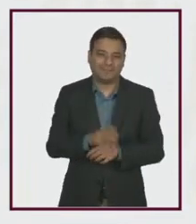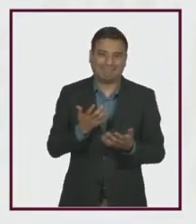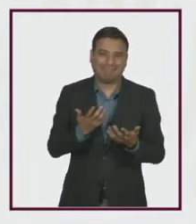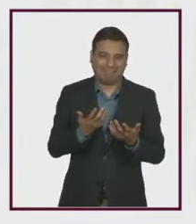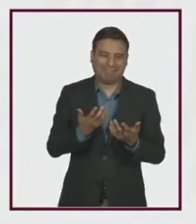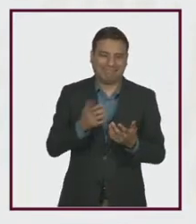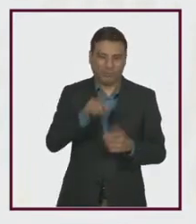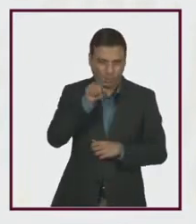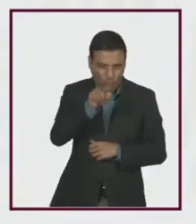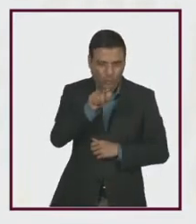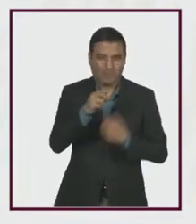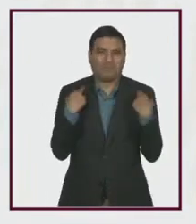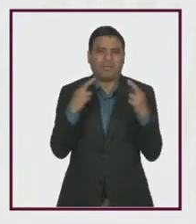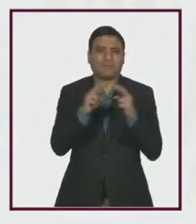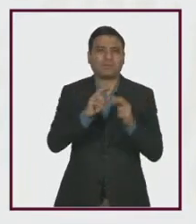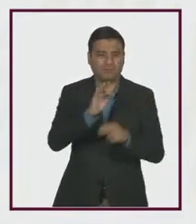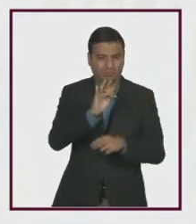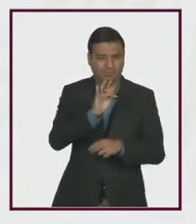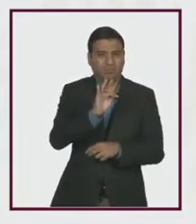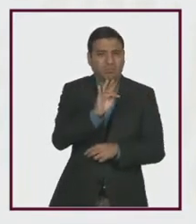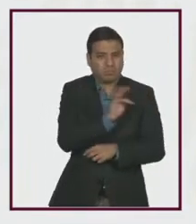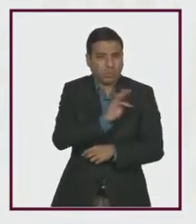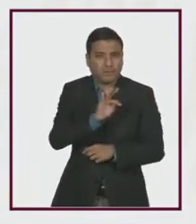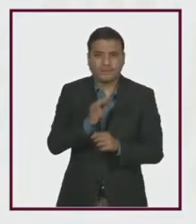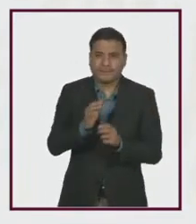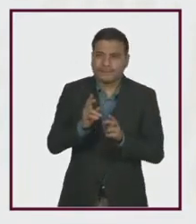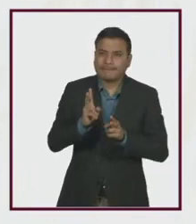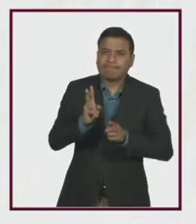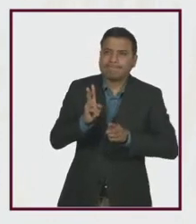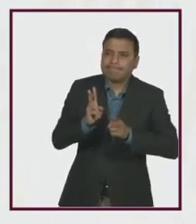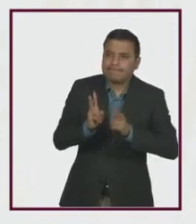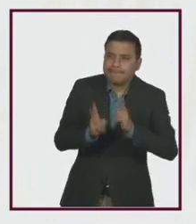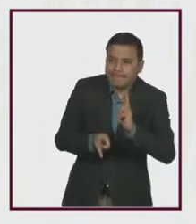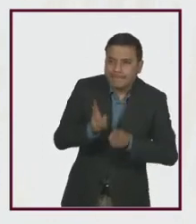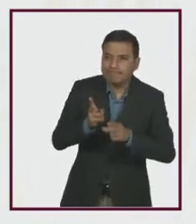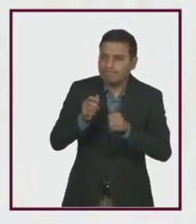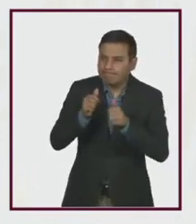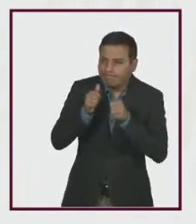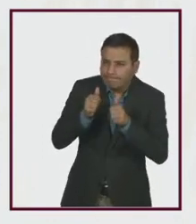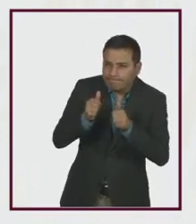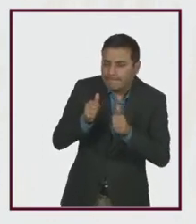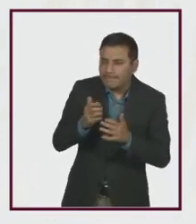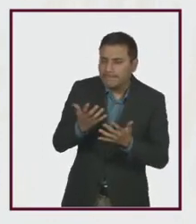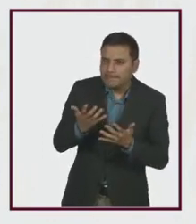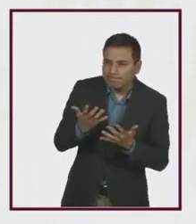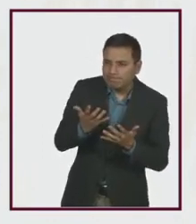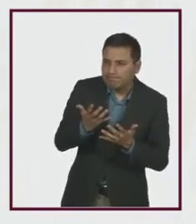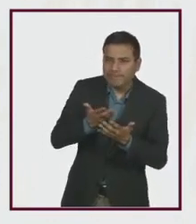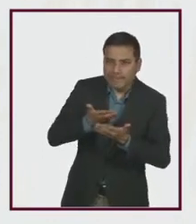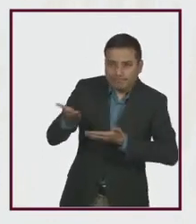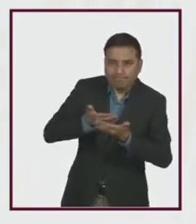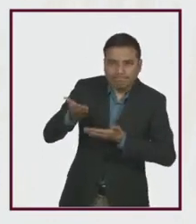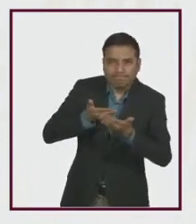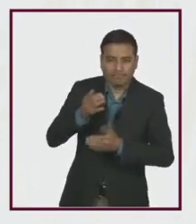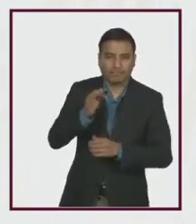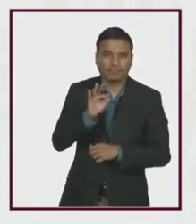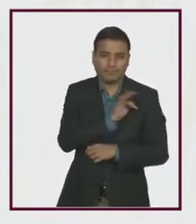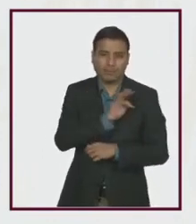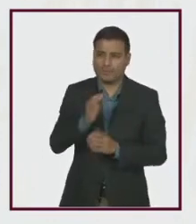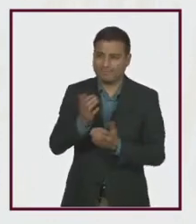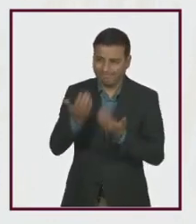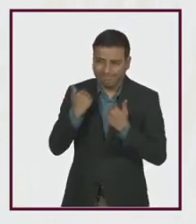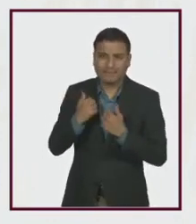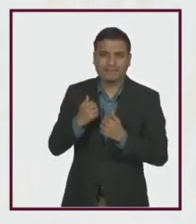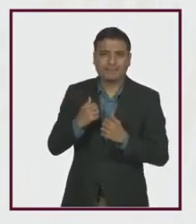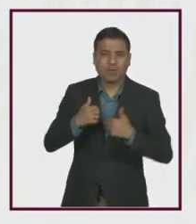como docentes podemos justamente ser esa pauta para que ellos puedan platicar con nosotros y se